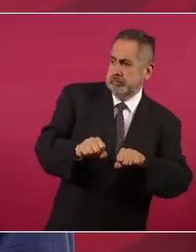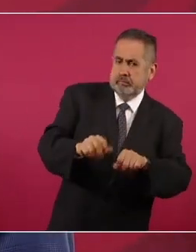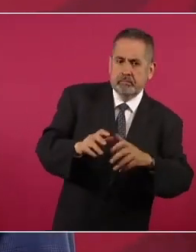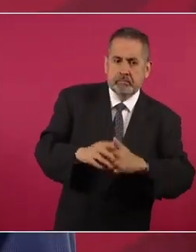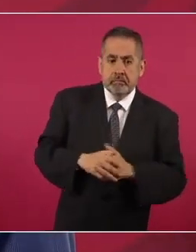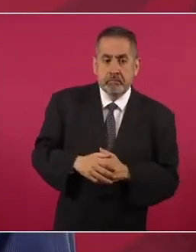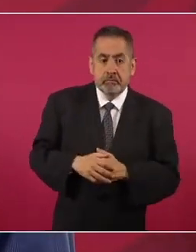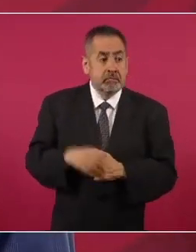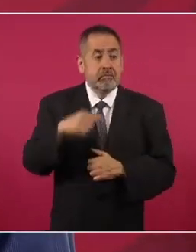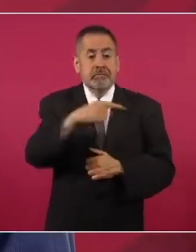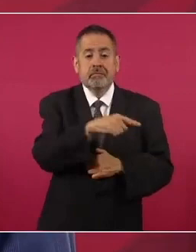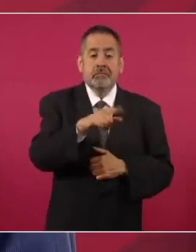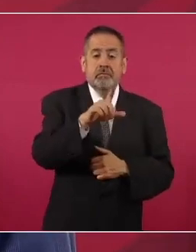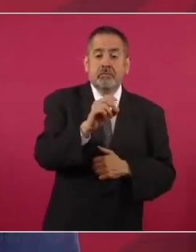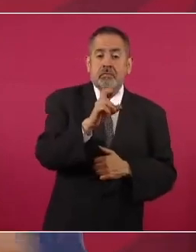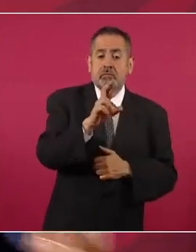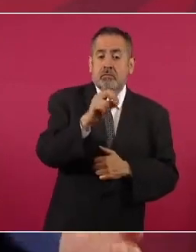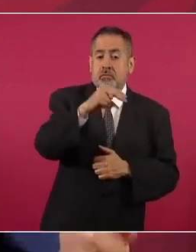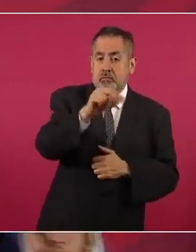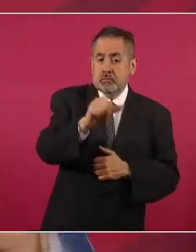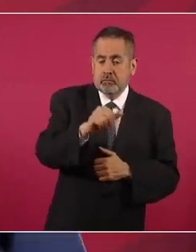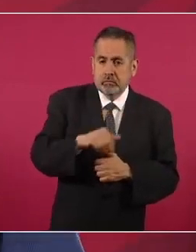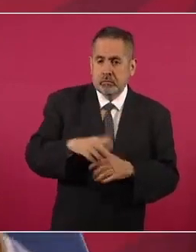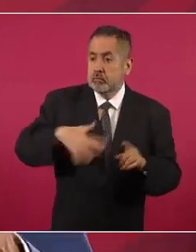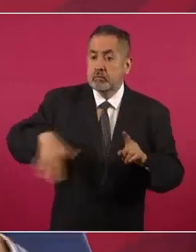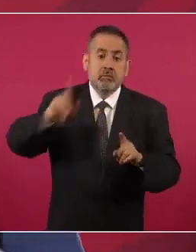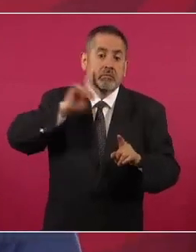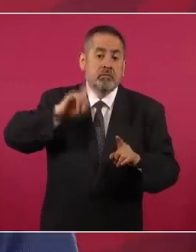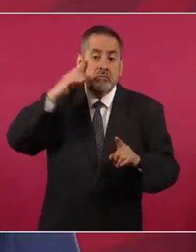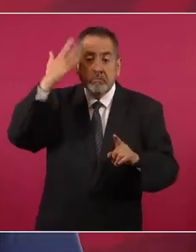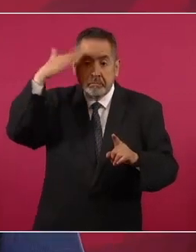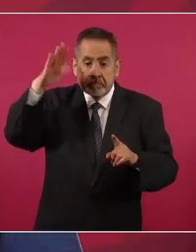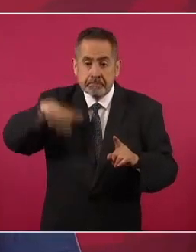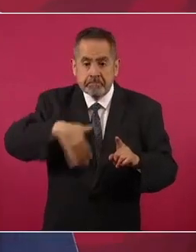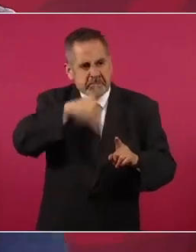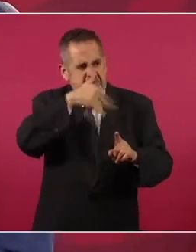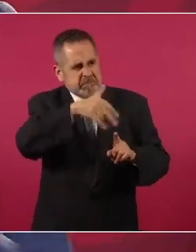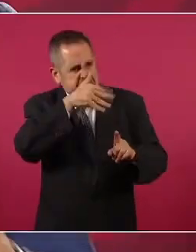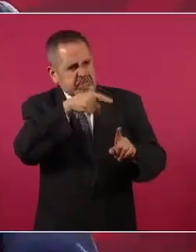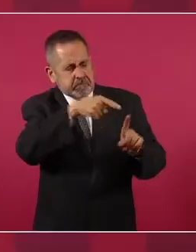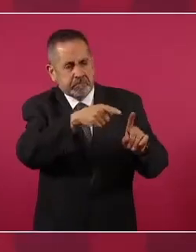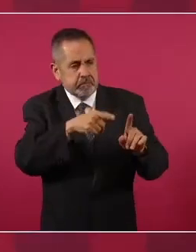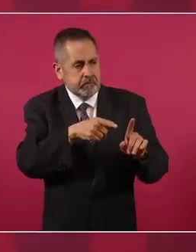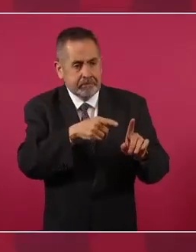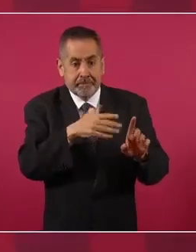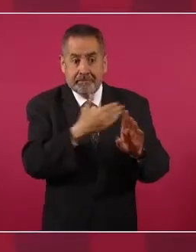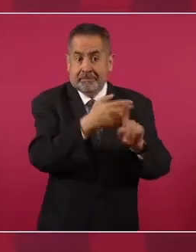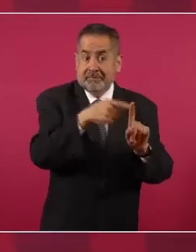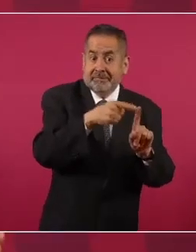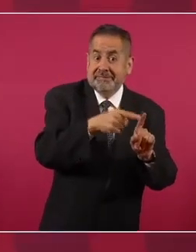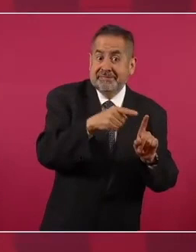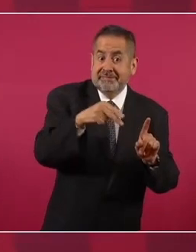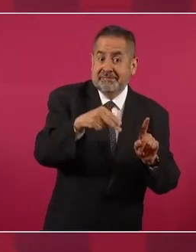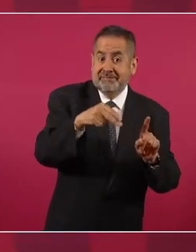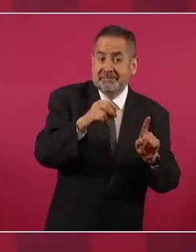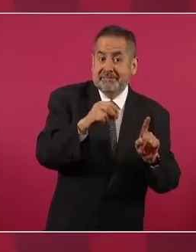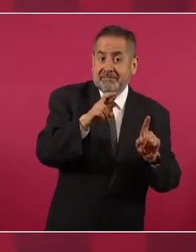A Loroña, sí, pero señoras, ¿no? Pero eso